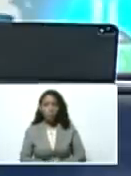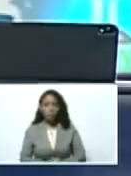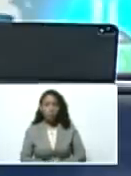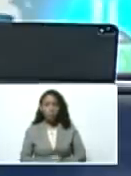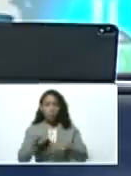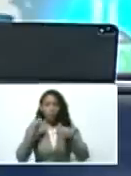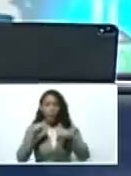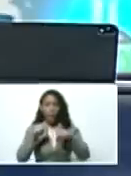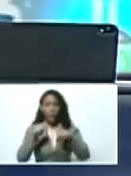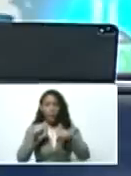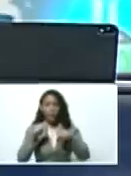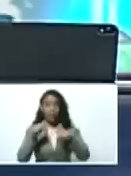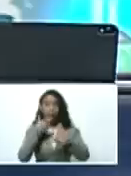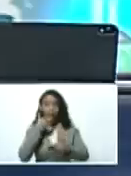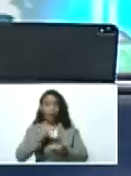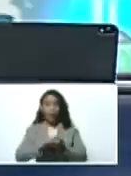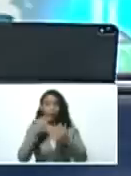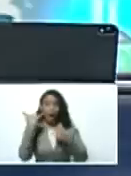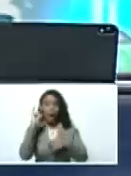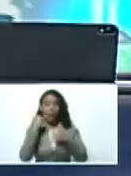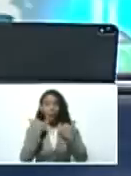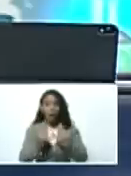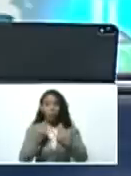¿Este decreto quién lo presenta?